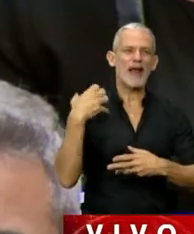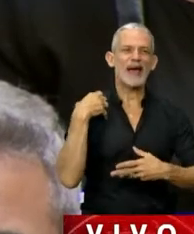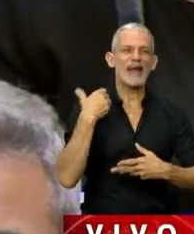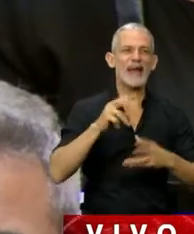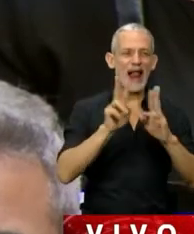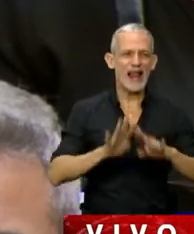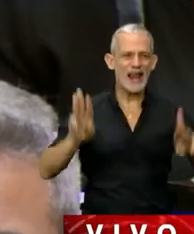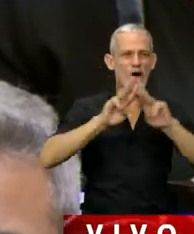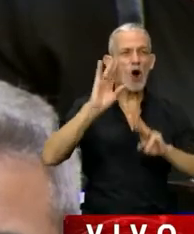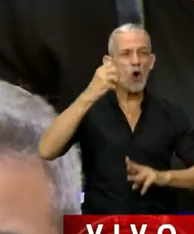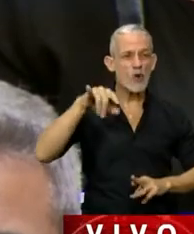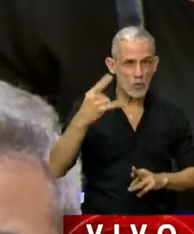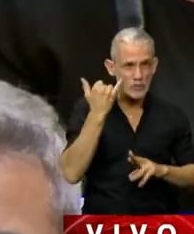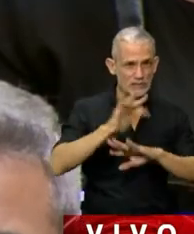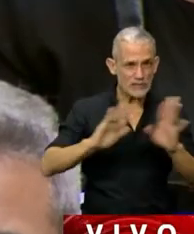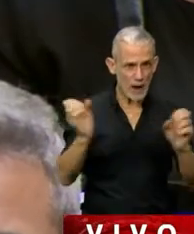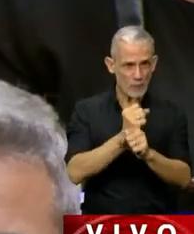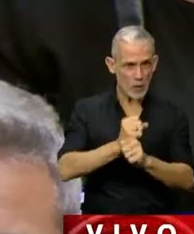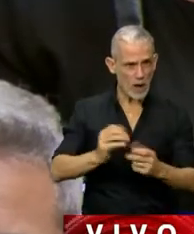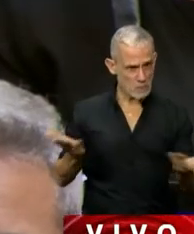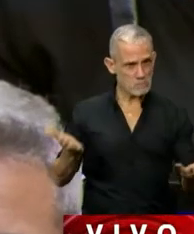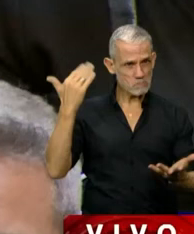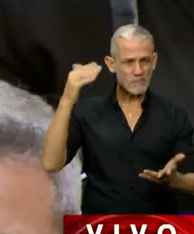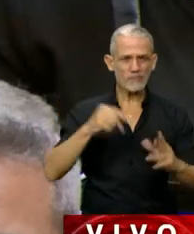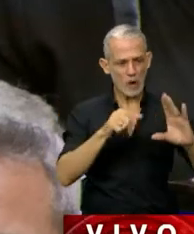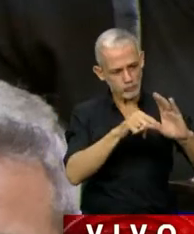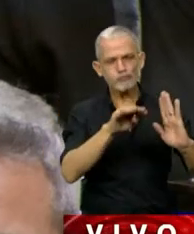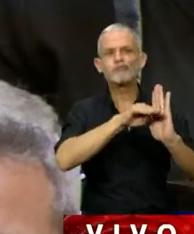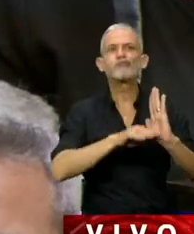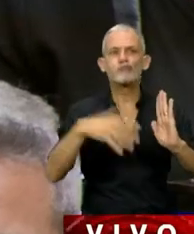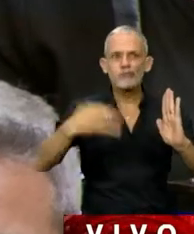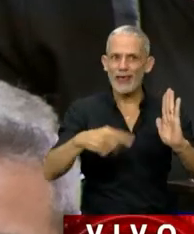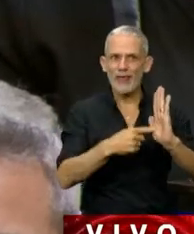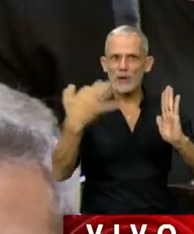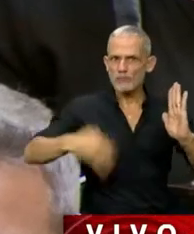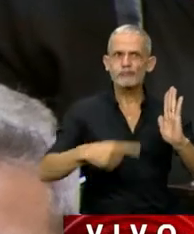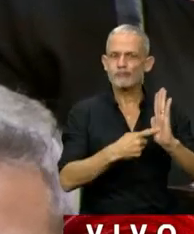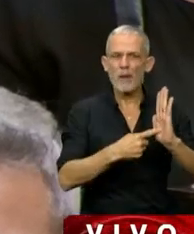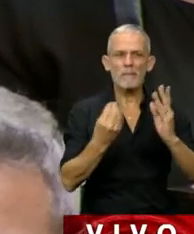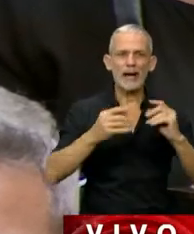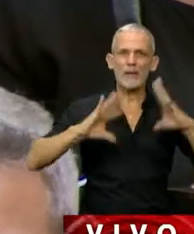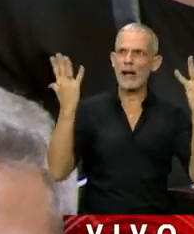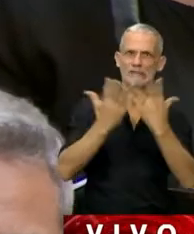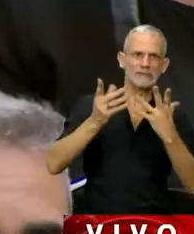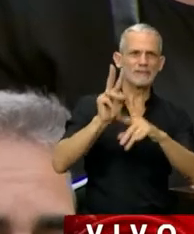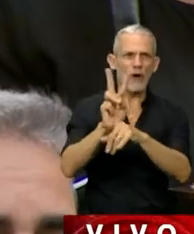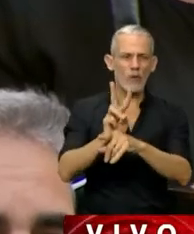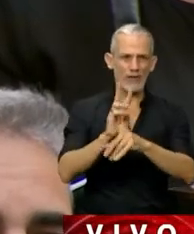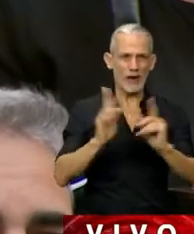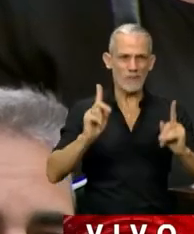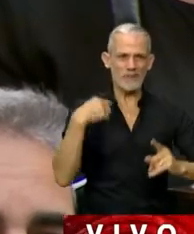de las Naciones Unidas. Y es algo a lo que yo llamo el manual de lo que se debe hacer para sostener el planeta y nuestra